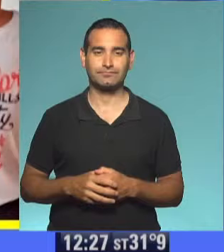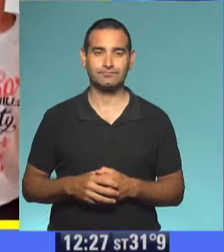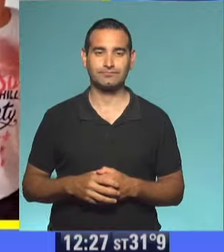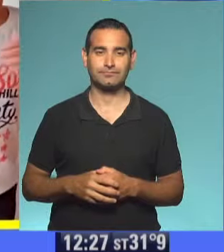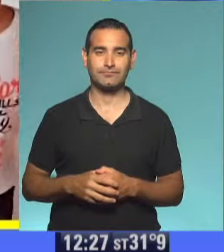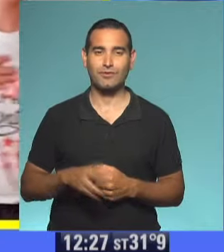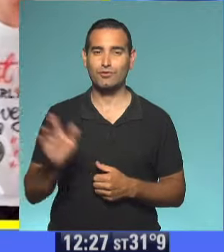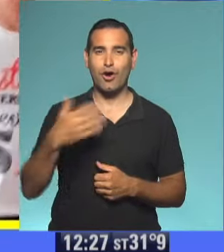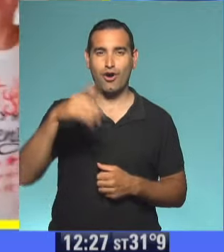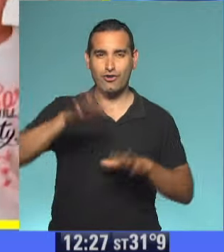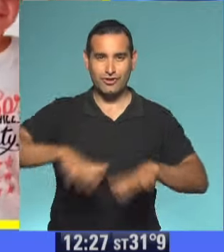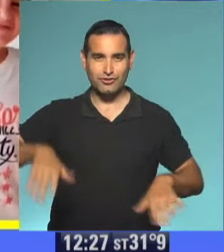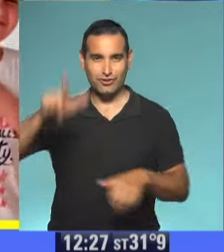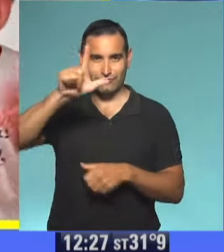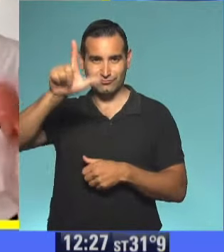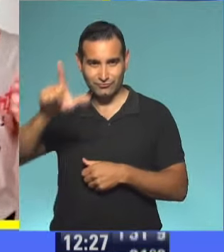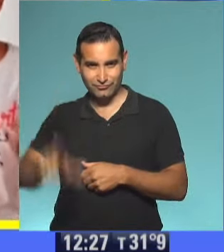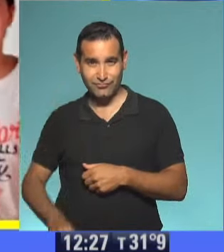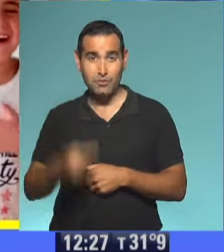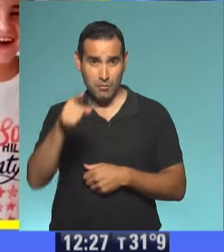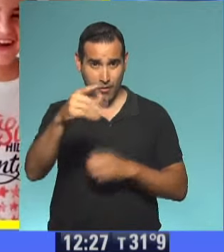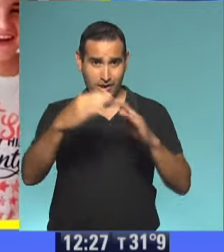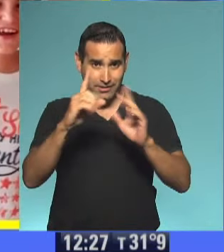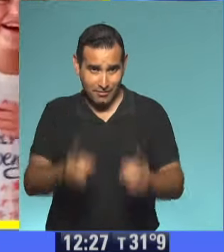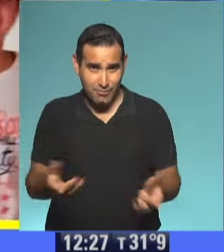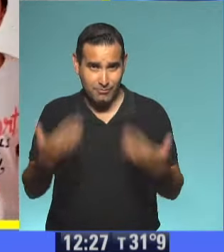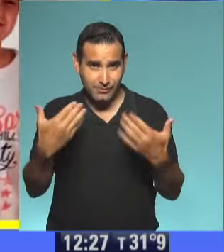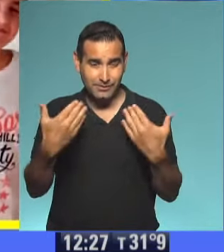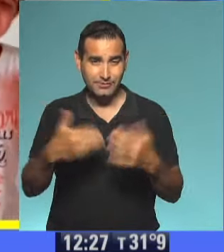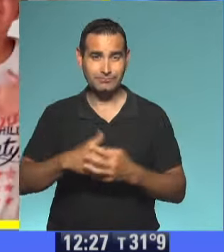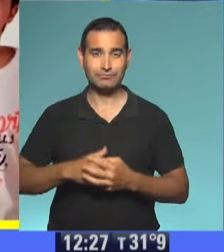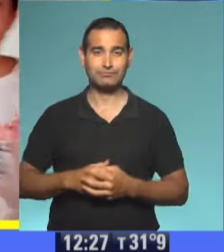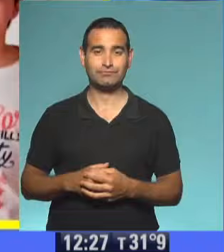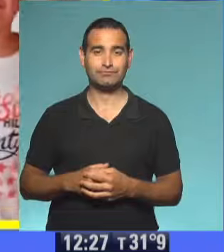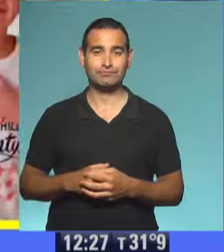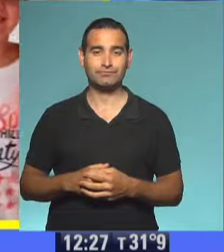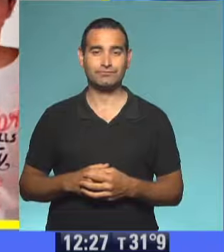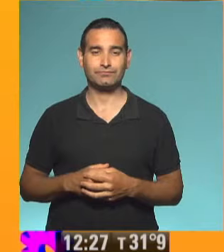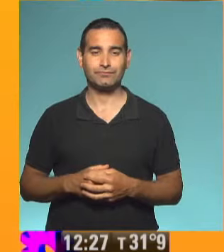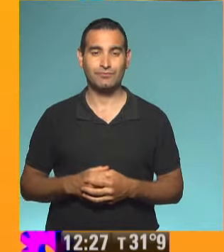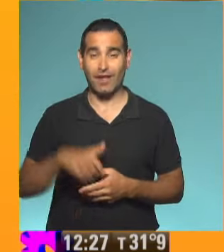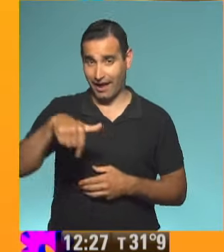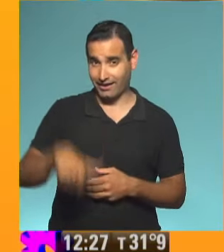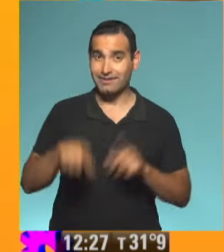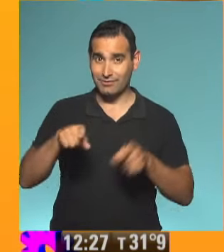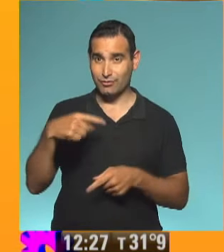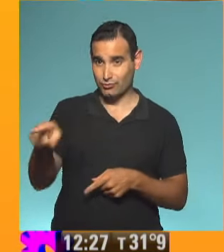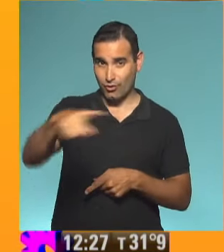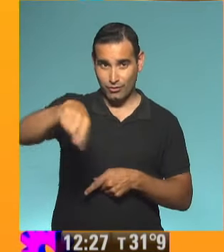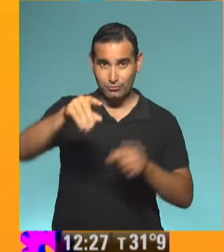chicas de todo el territorio nacional. Nos pueden acompañar en las casas. Y en el estudio también, ¿eh?